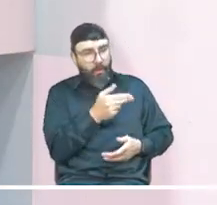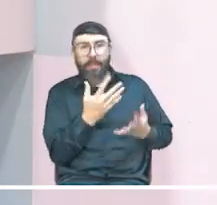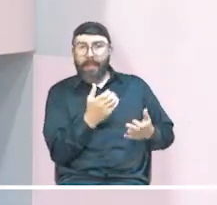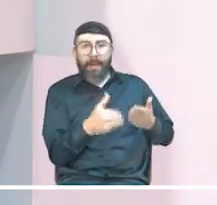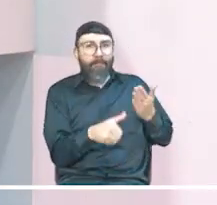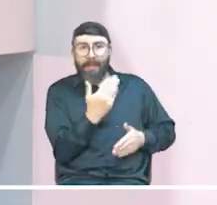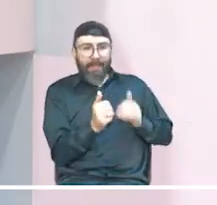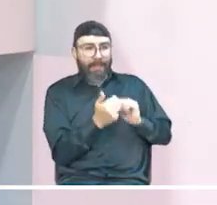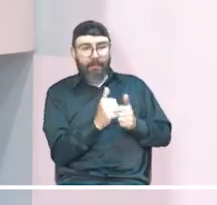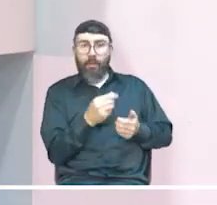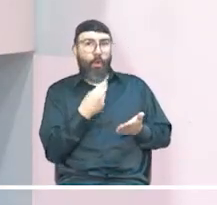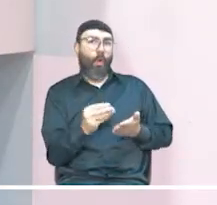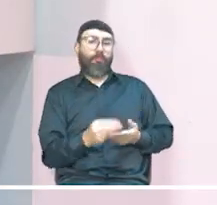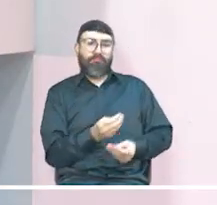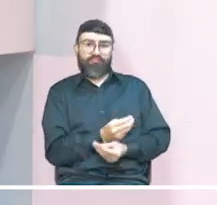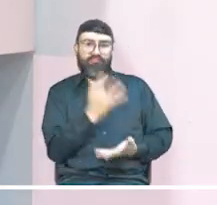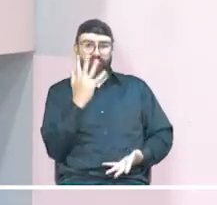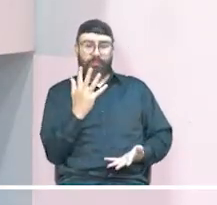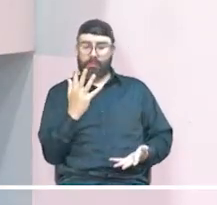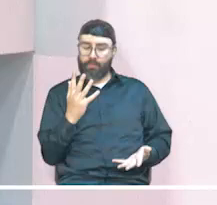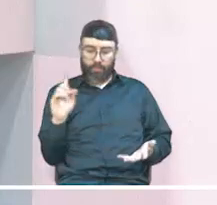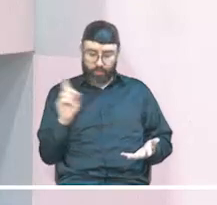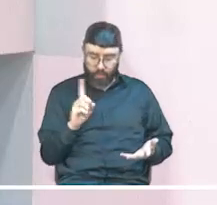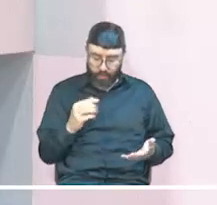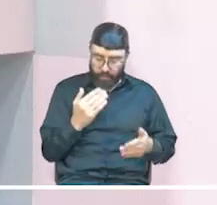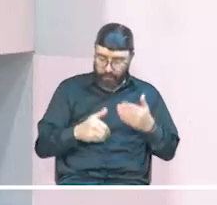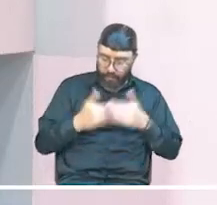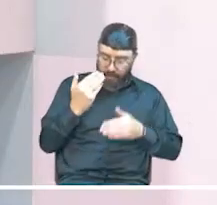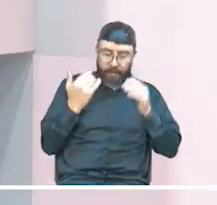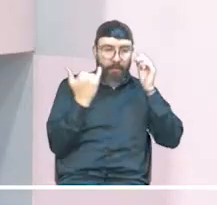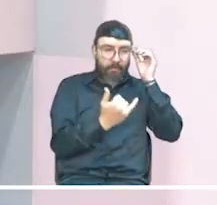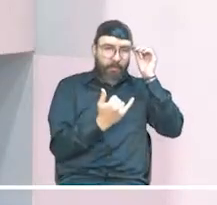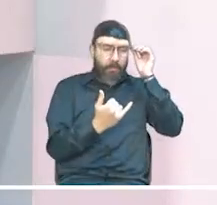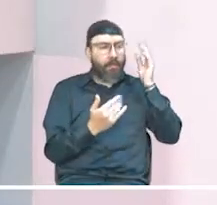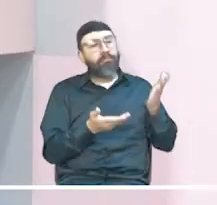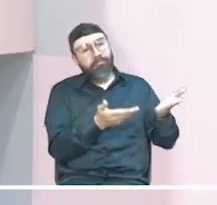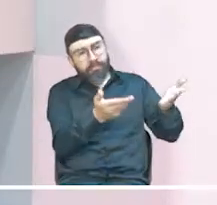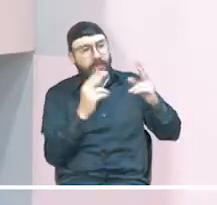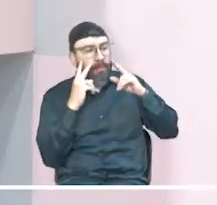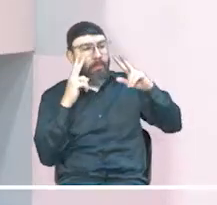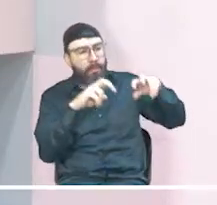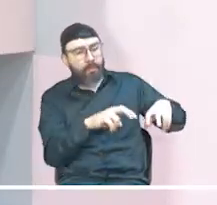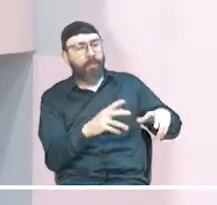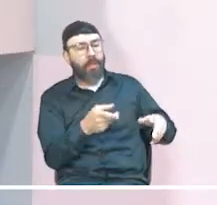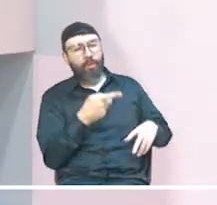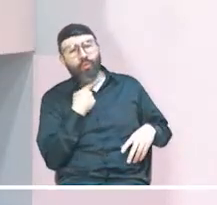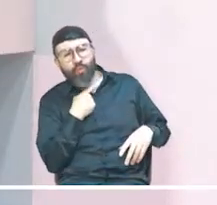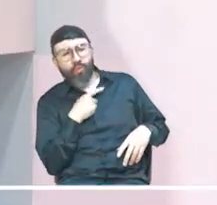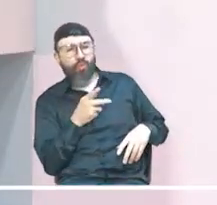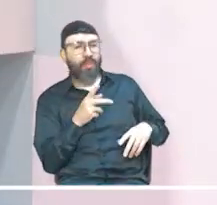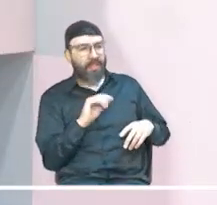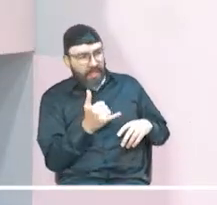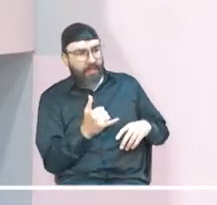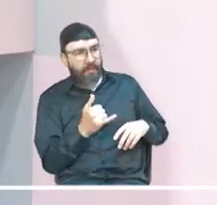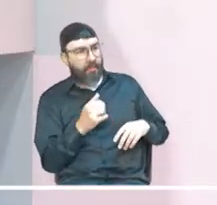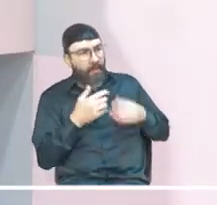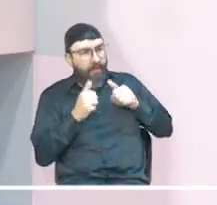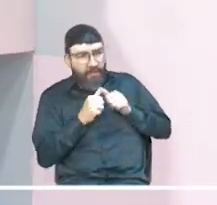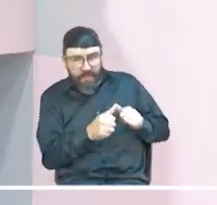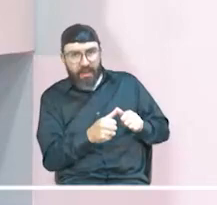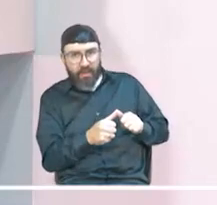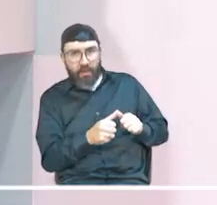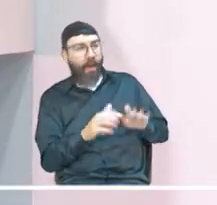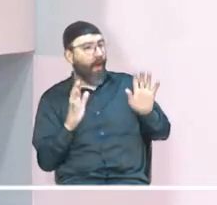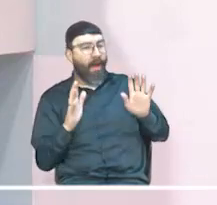actividad deportiva, sino que darle primero la oportunidad de que lo explore, que vaya, que mire si le gusta, que persista un poco en la actividad, porque al principio se